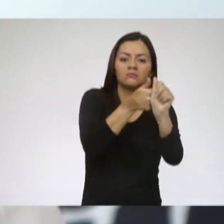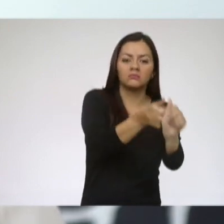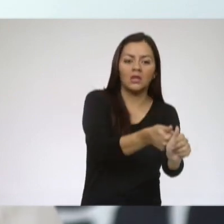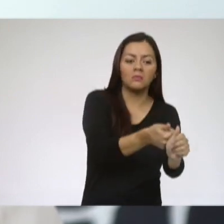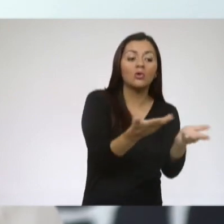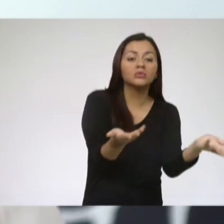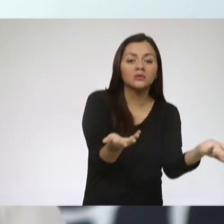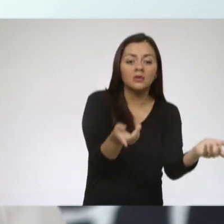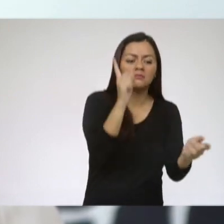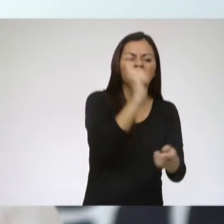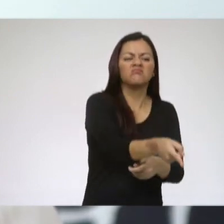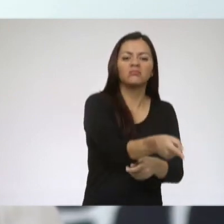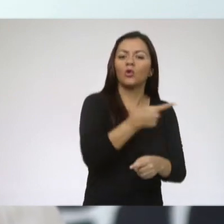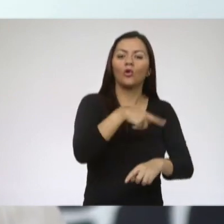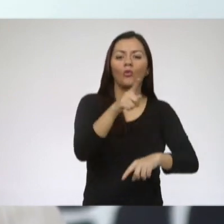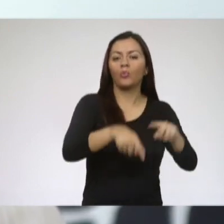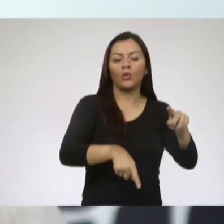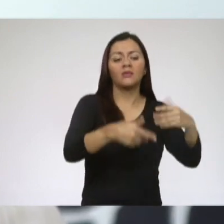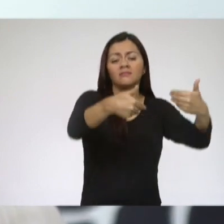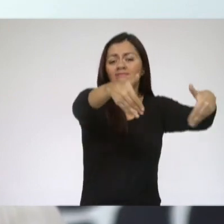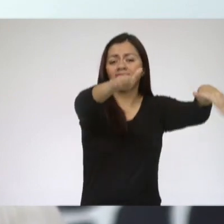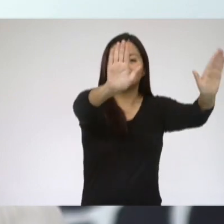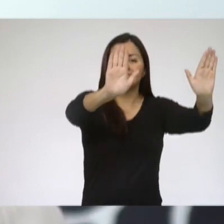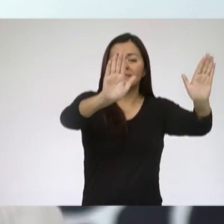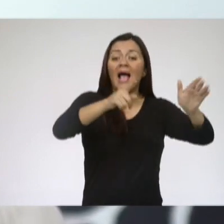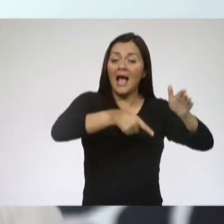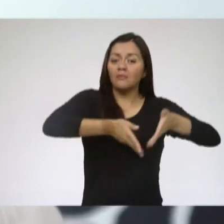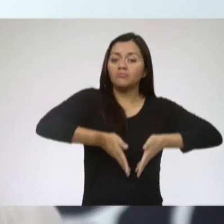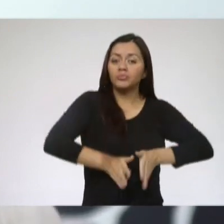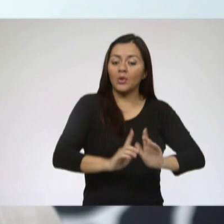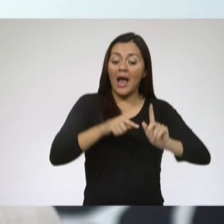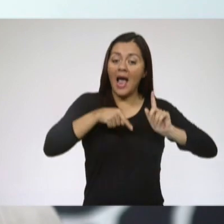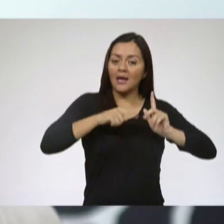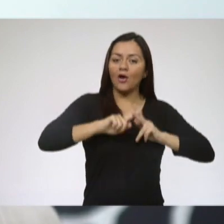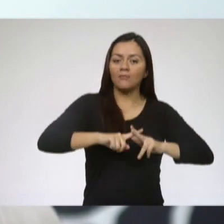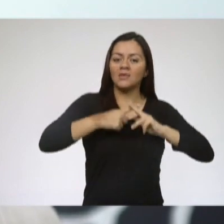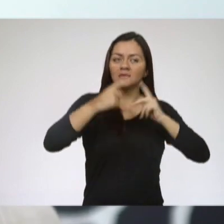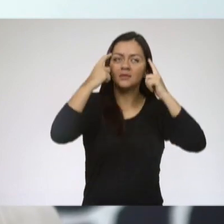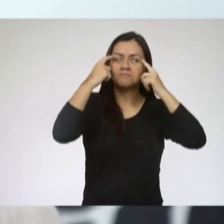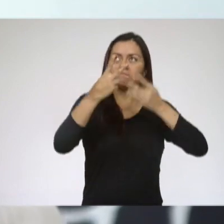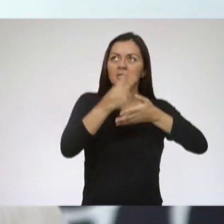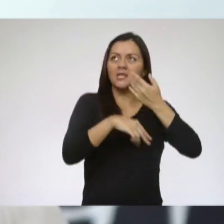que uno quiere. Eso hay que entenderlo muy bien desde que nacen. Porque si no,